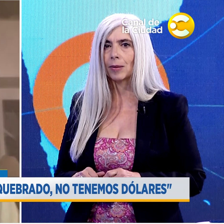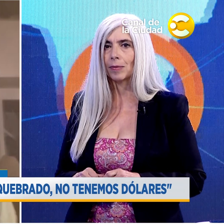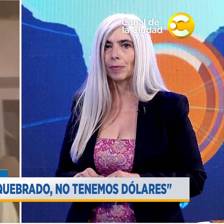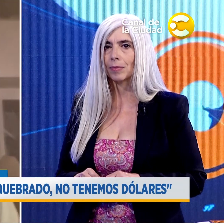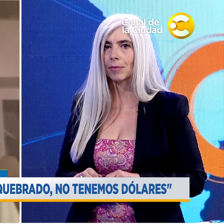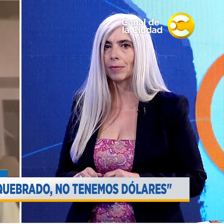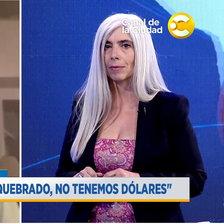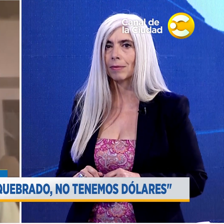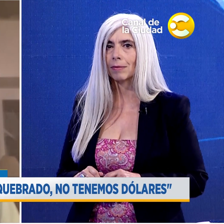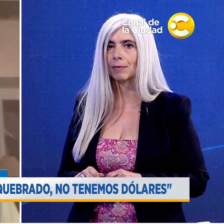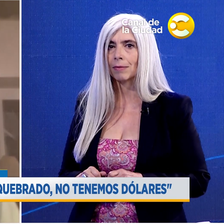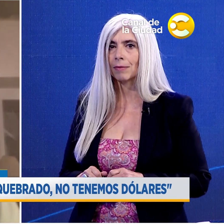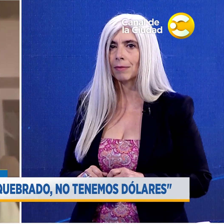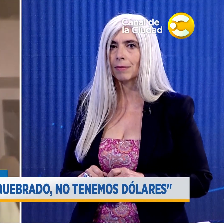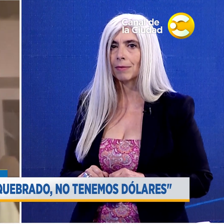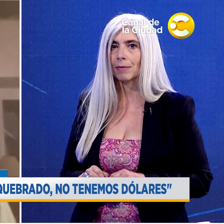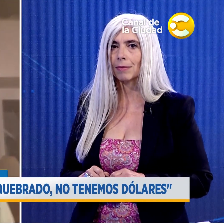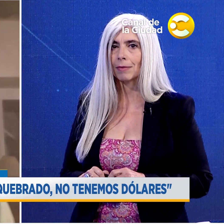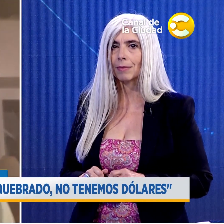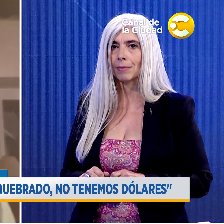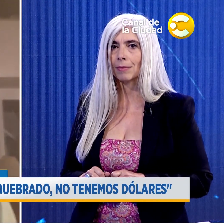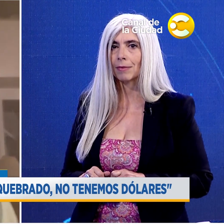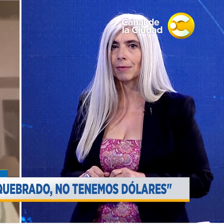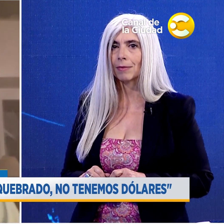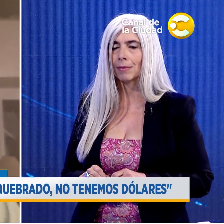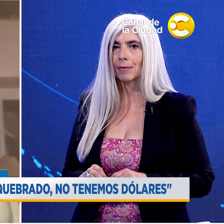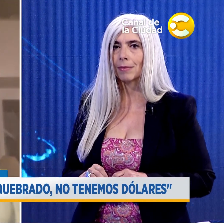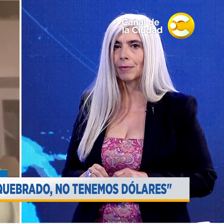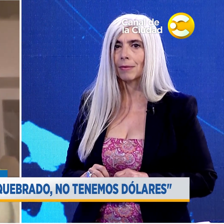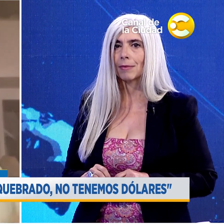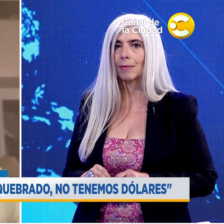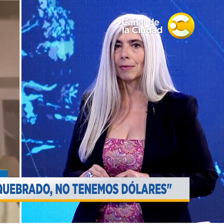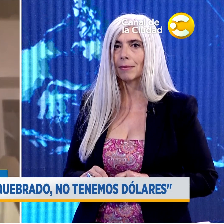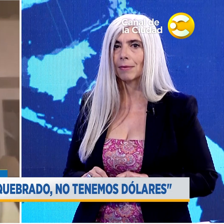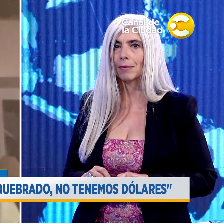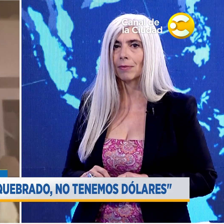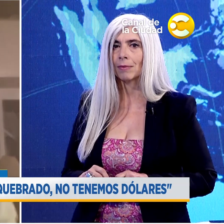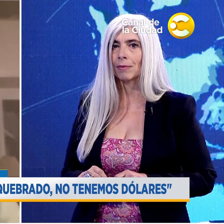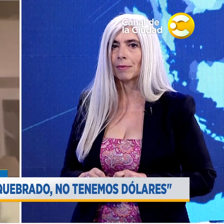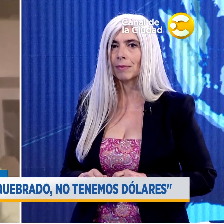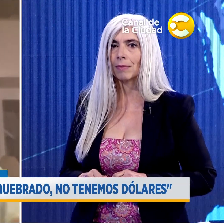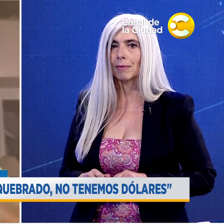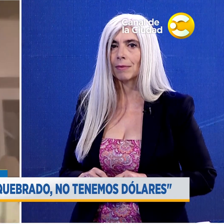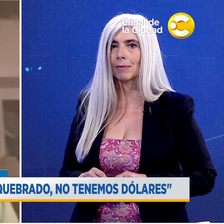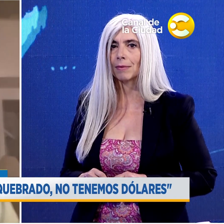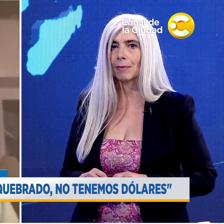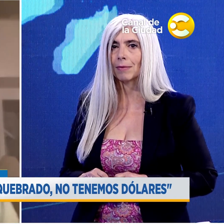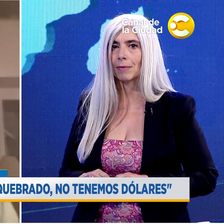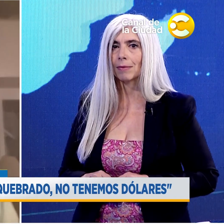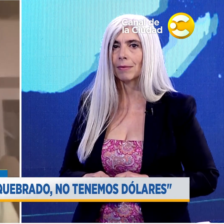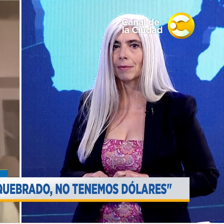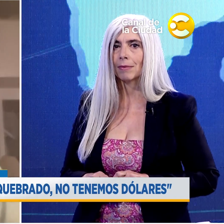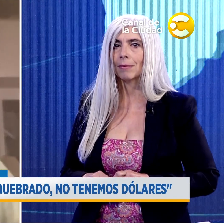demás, sí, por supuesto, para una hiperinflación uno sabe cuándo empieza, pero no cómo termina y cuándo termina y los niveles que